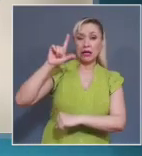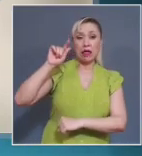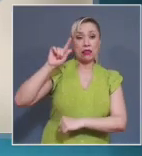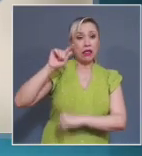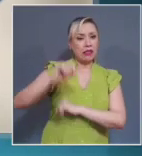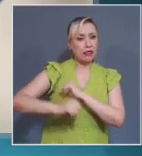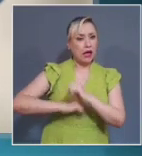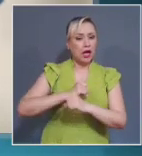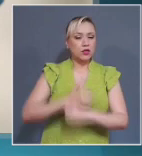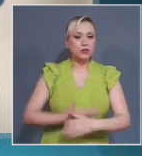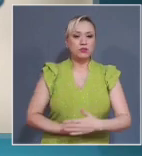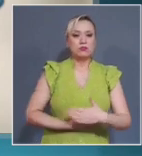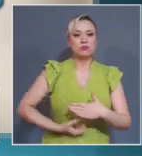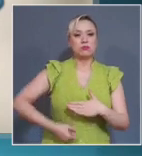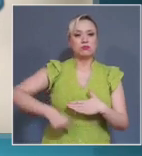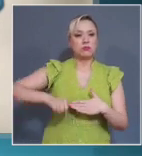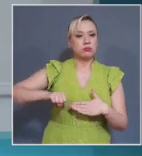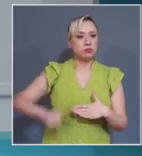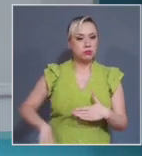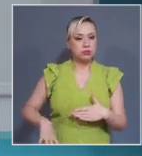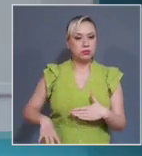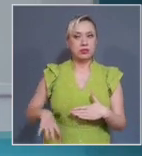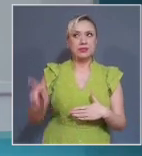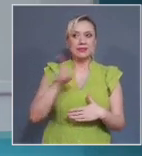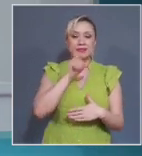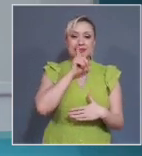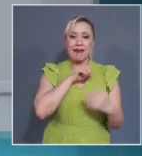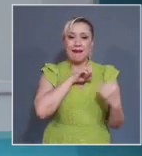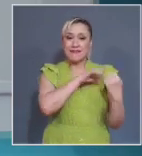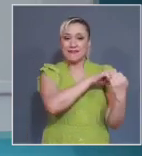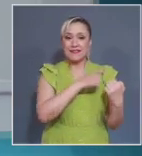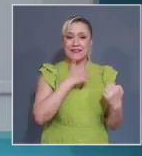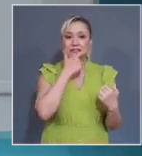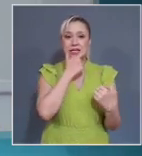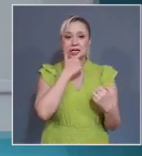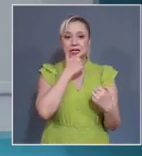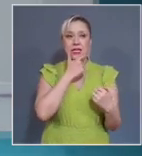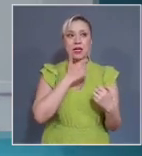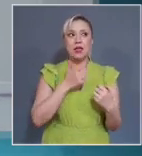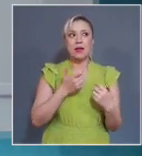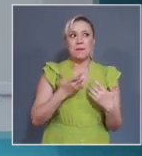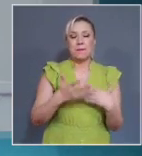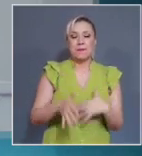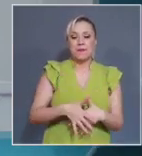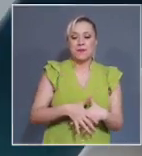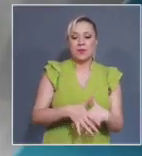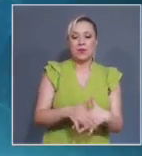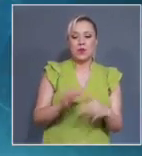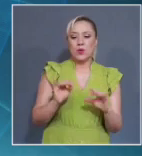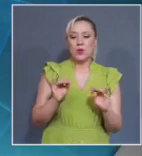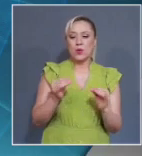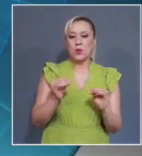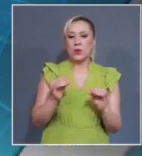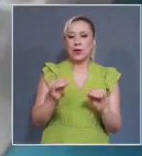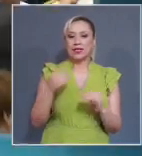10. La acusada mintió al Servicio Británico de Asesoramiento sobre el Embarazo para obtener las píldoras abortivas.